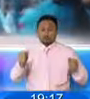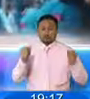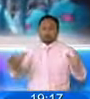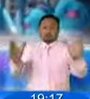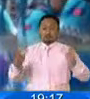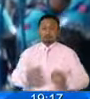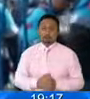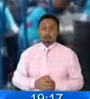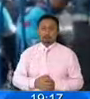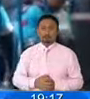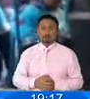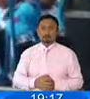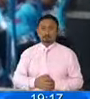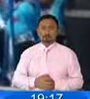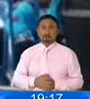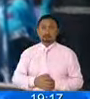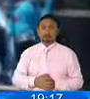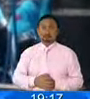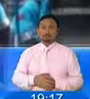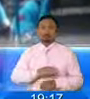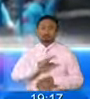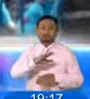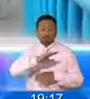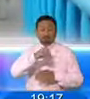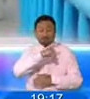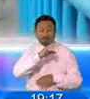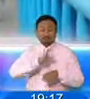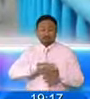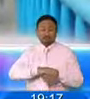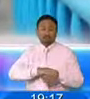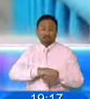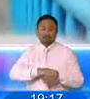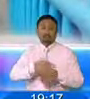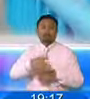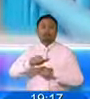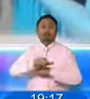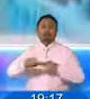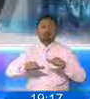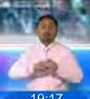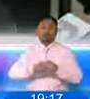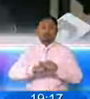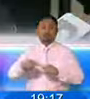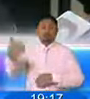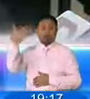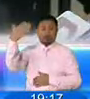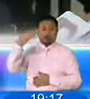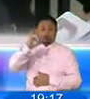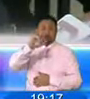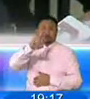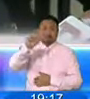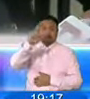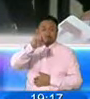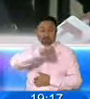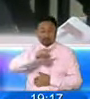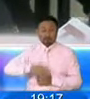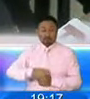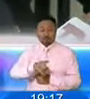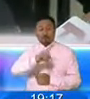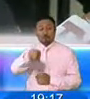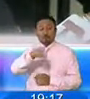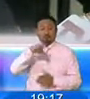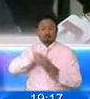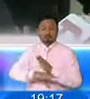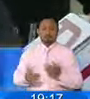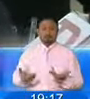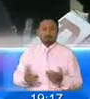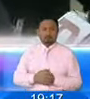encima. Denuncia que todo habría sido una orden dada por el asesor del alcalde Iván Salvatierra. Que por orden de un funcionario